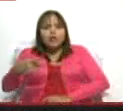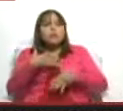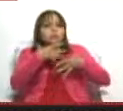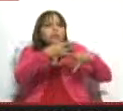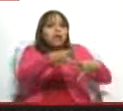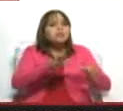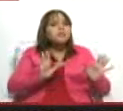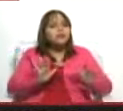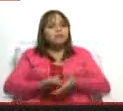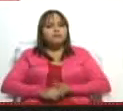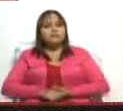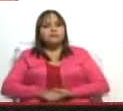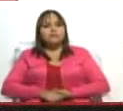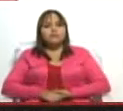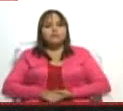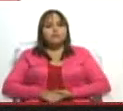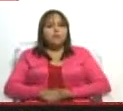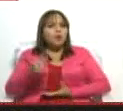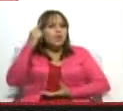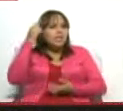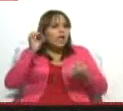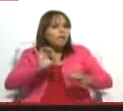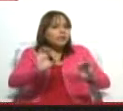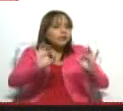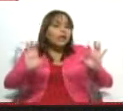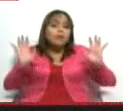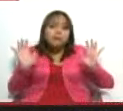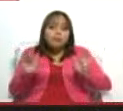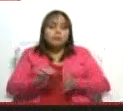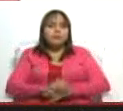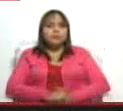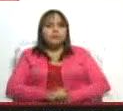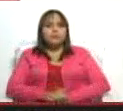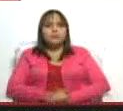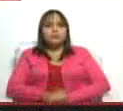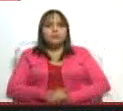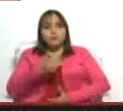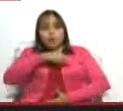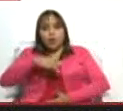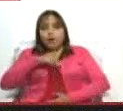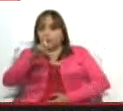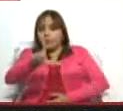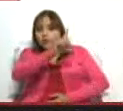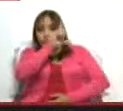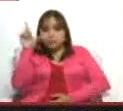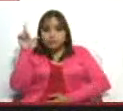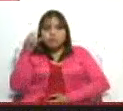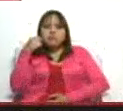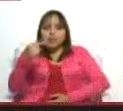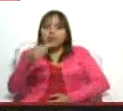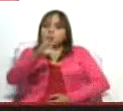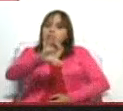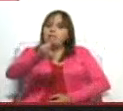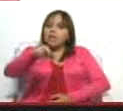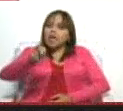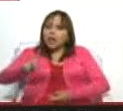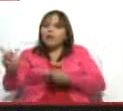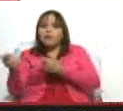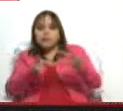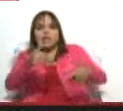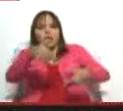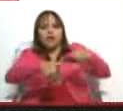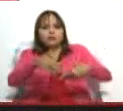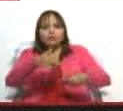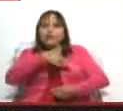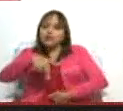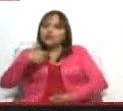interesa, para una fecha en particular. Nosotros del PSUV hemos dicho que cuando el CNE convoque, ahí estará presente